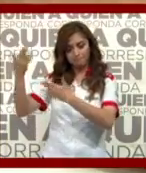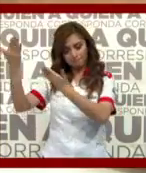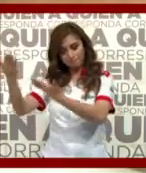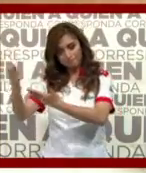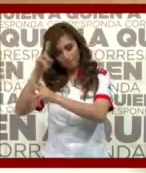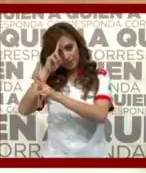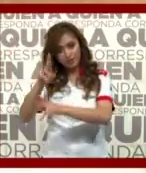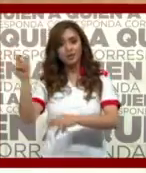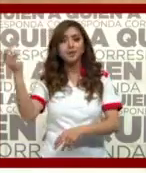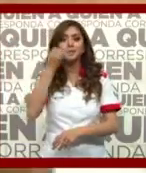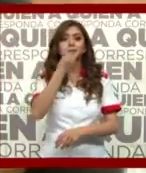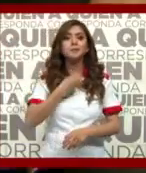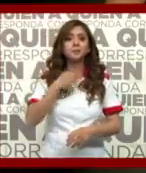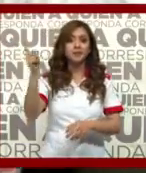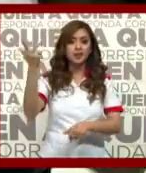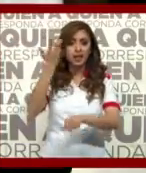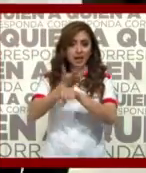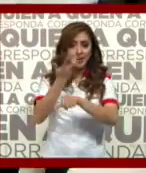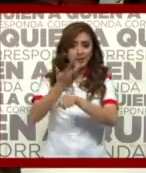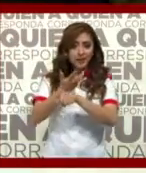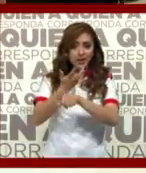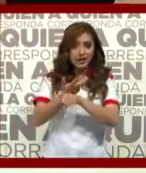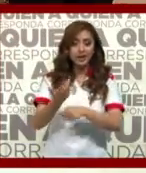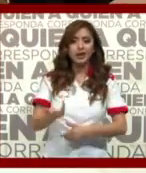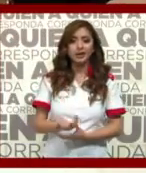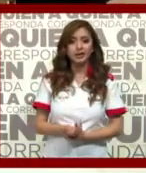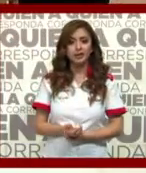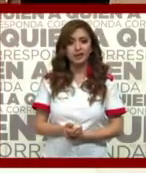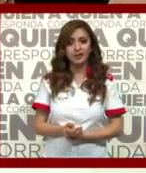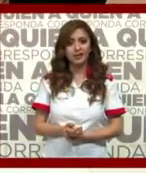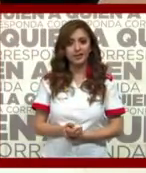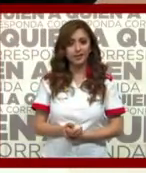américas así que